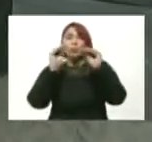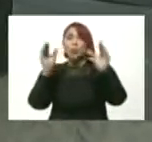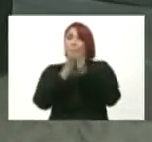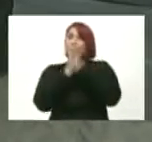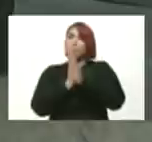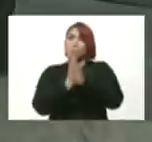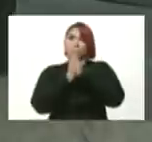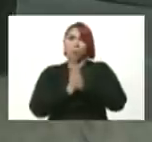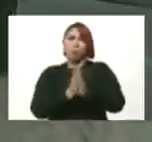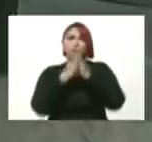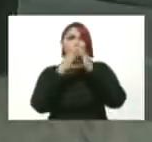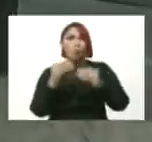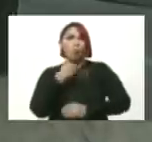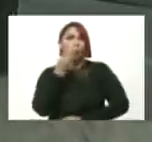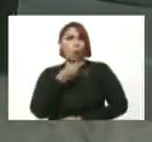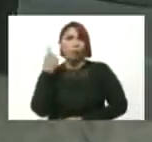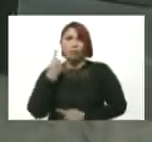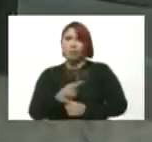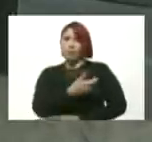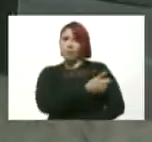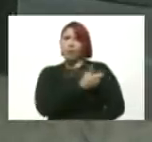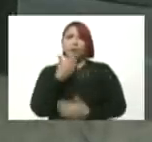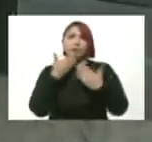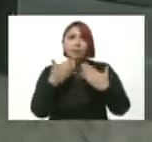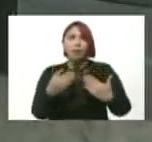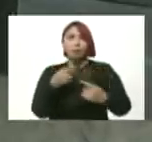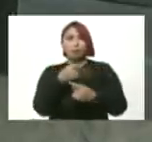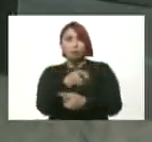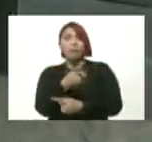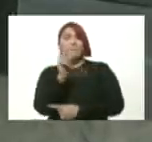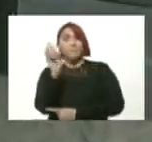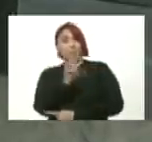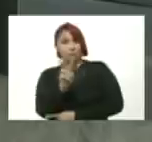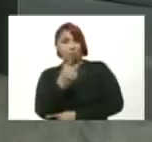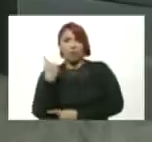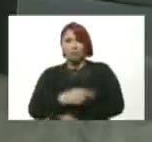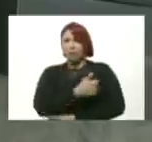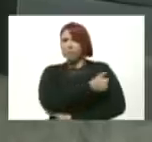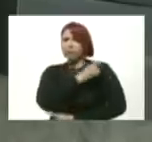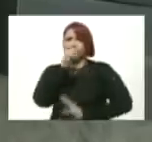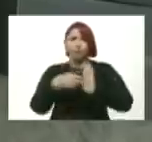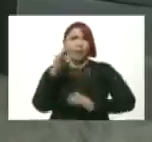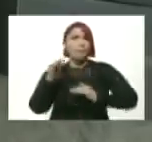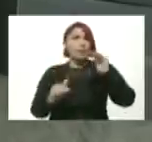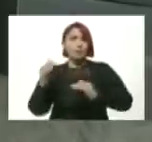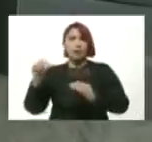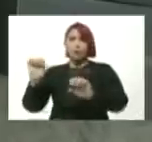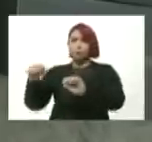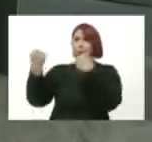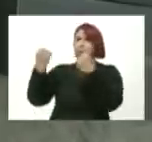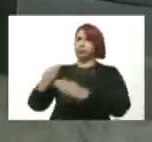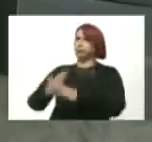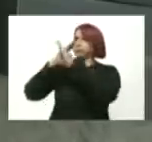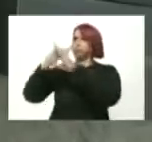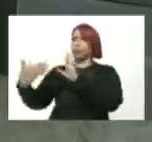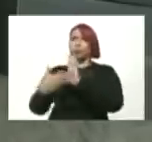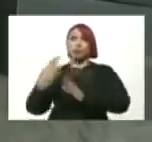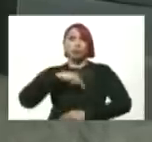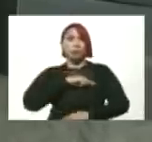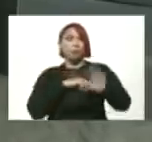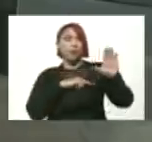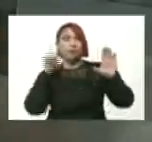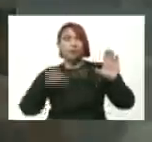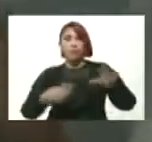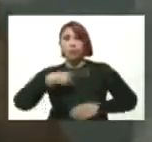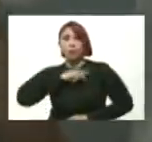todos los jóvenes a vacunarse gracias a usted venezuela tiene las vacunas a pesar del bloqueo criminal contra nuestra patria y